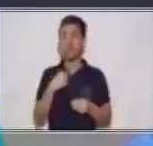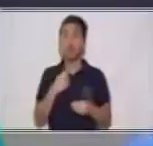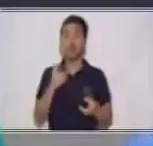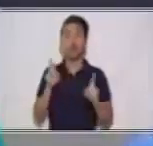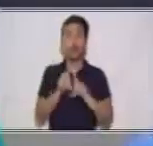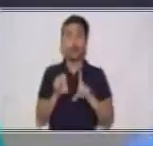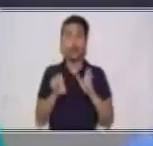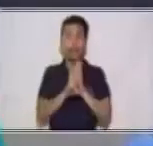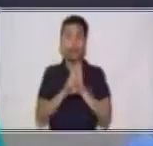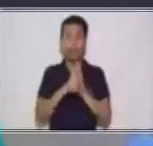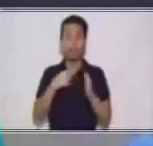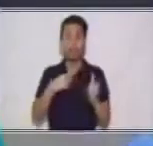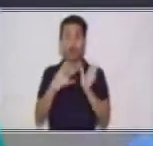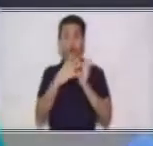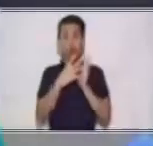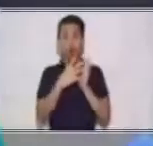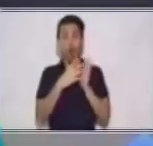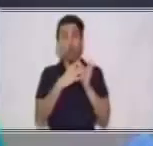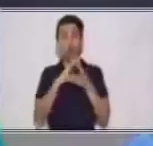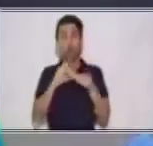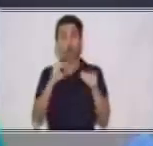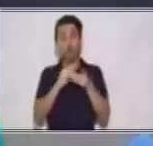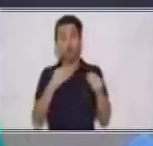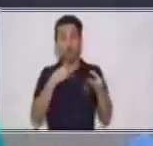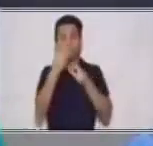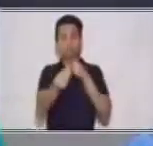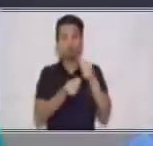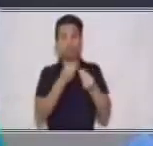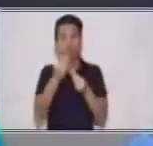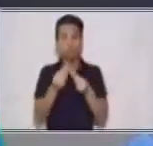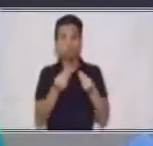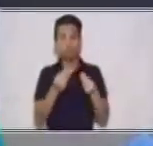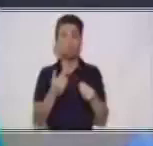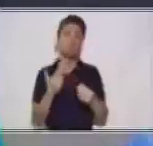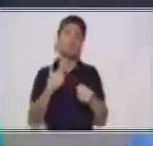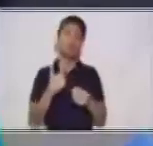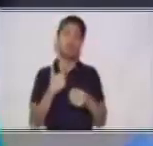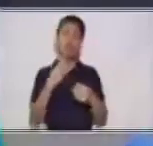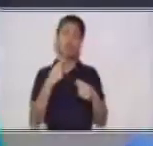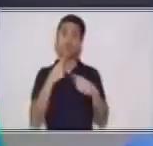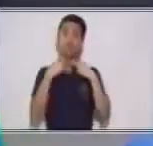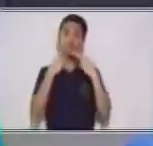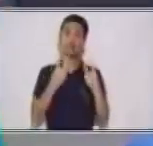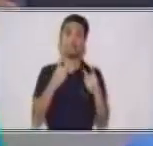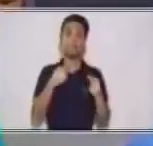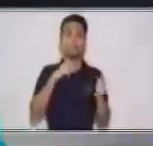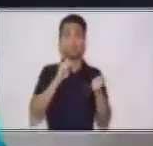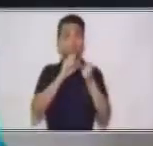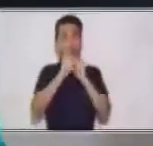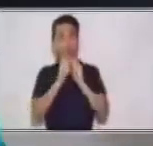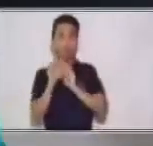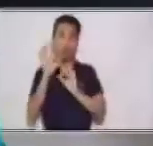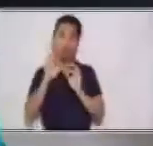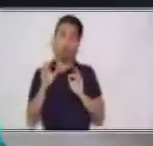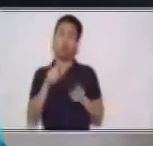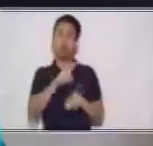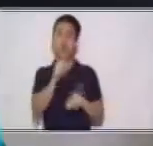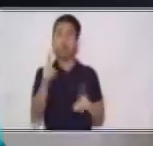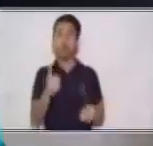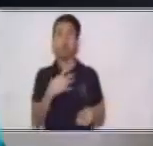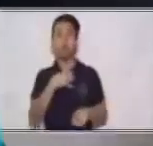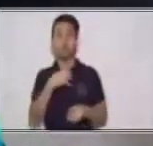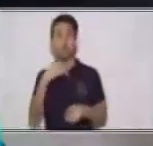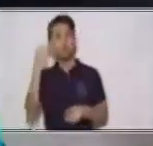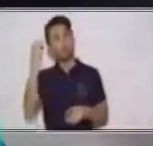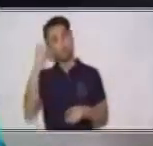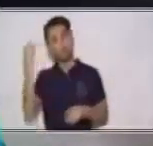se cortan algunas historias. Entonces, ¿de qué podemos hablar? De las leyendas. Principalmente podemos hablar